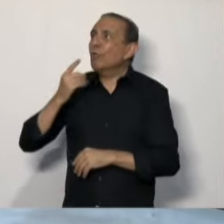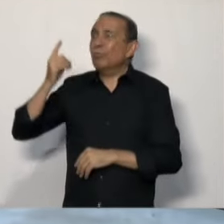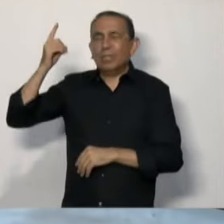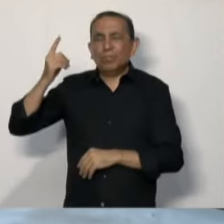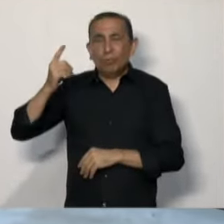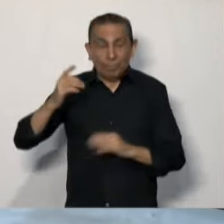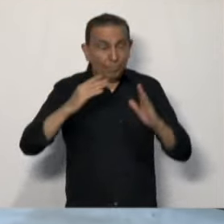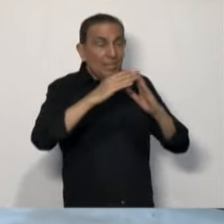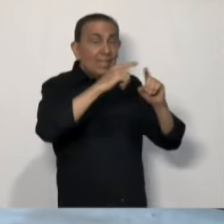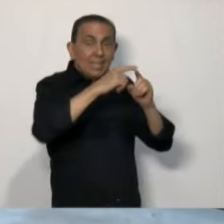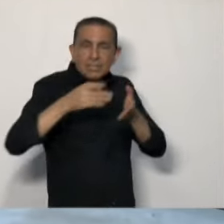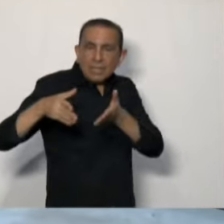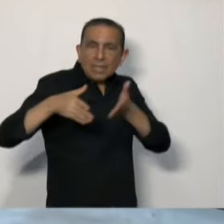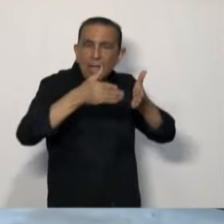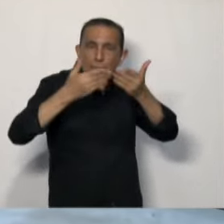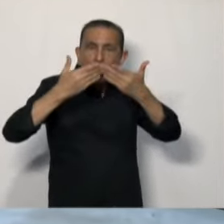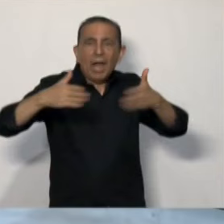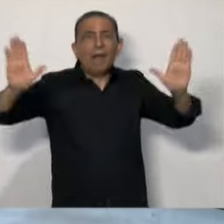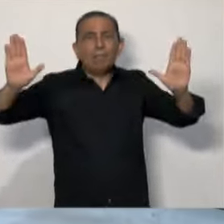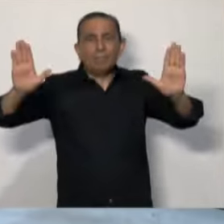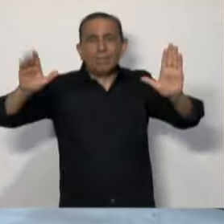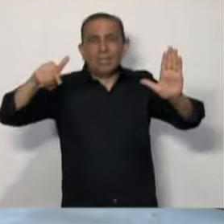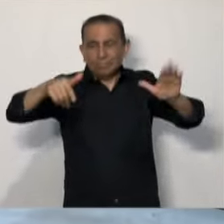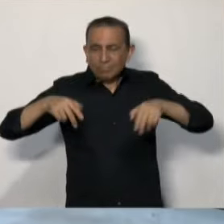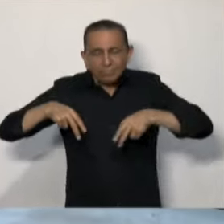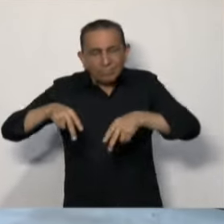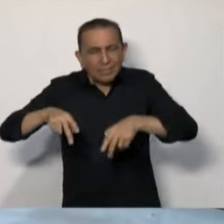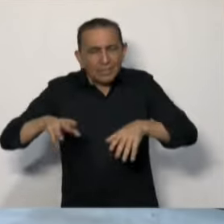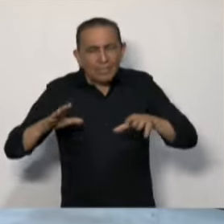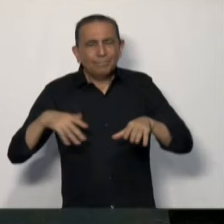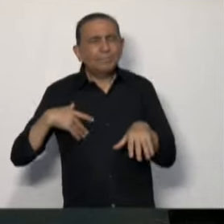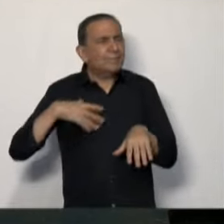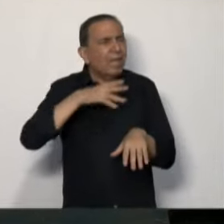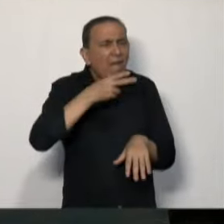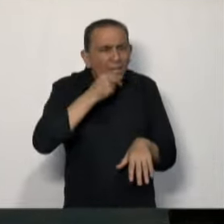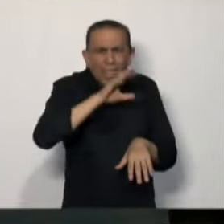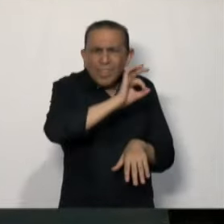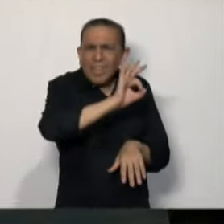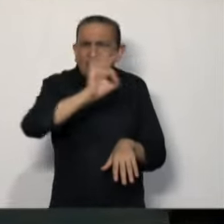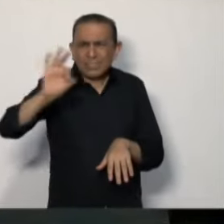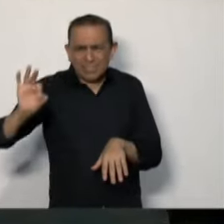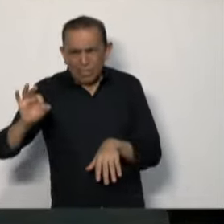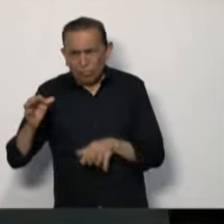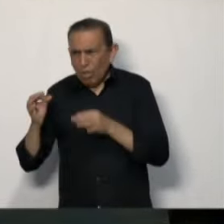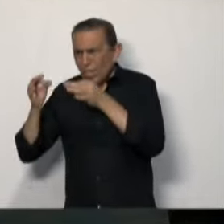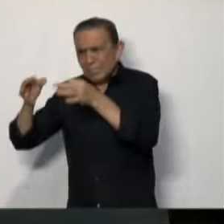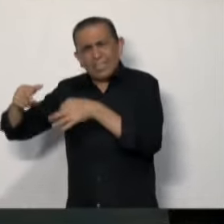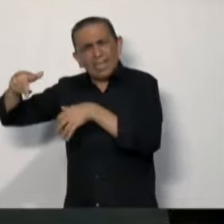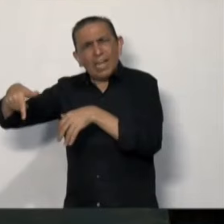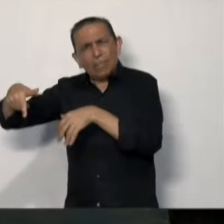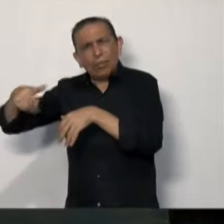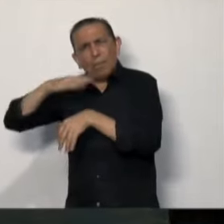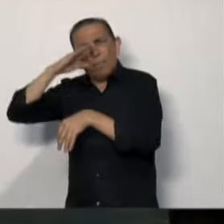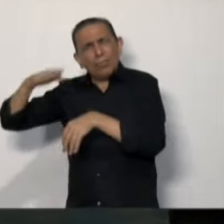abres a la Iglesia el camino de un nuevo éxodo a través del desierto cuaresmal, para que llegados a la montaña santa con